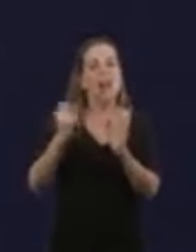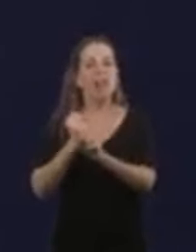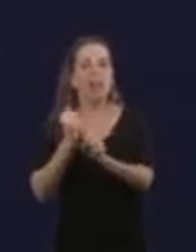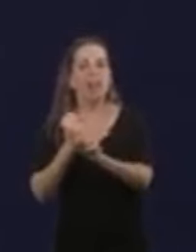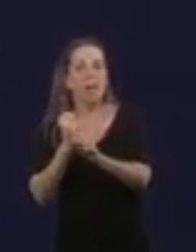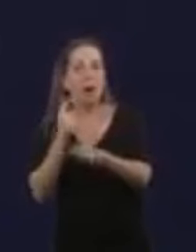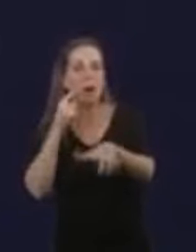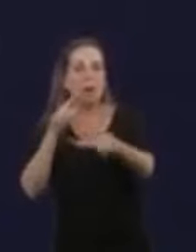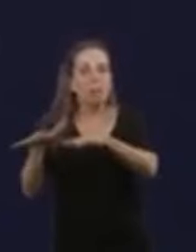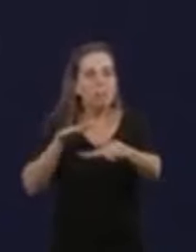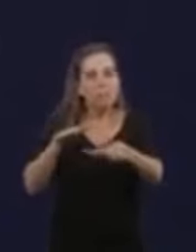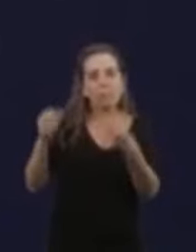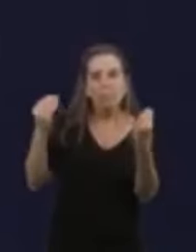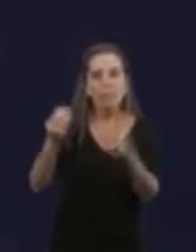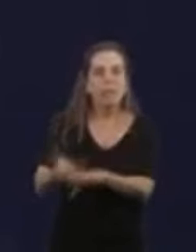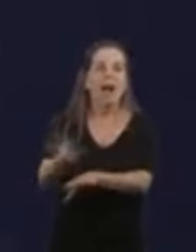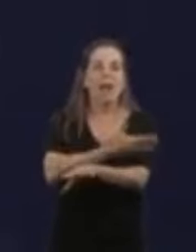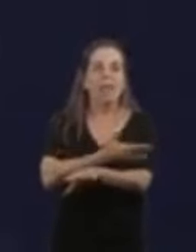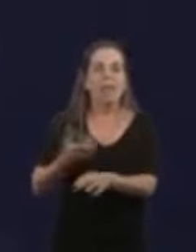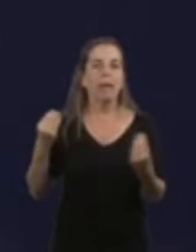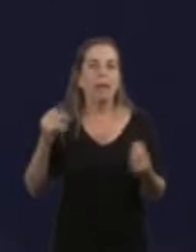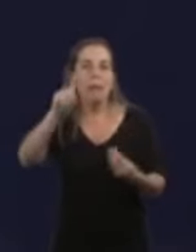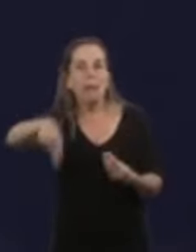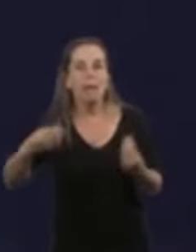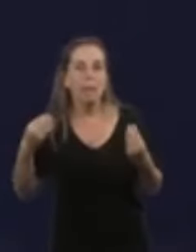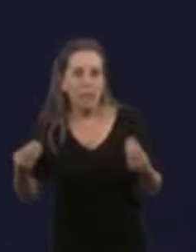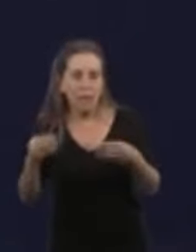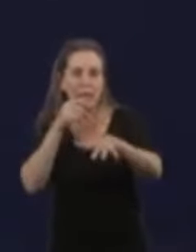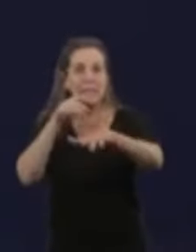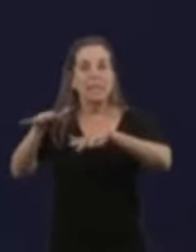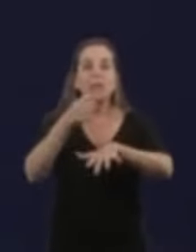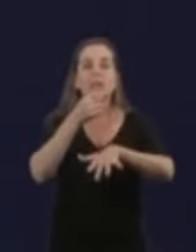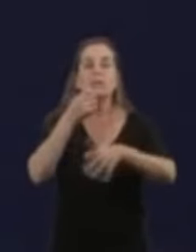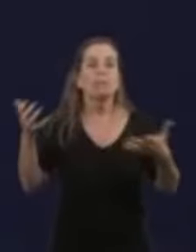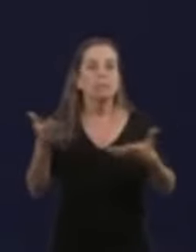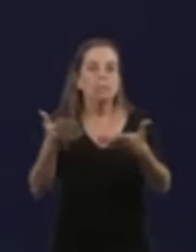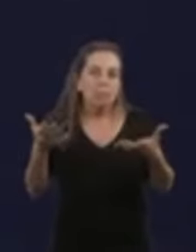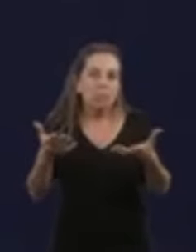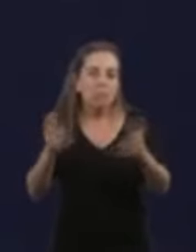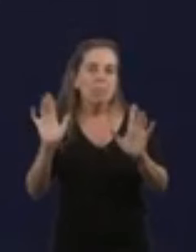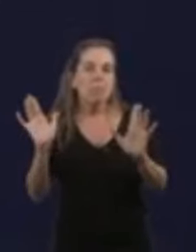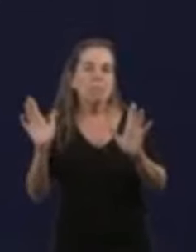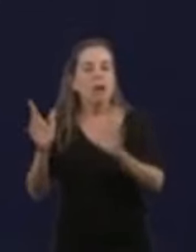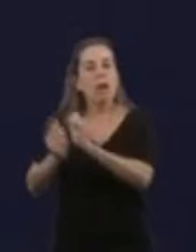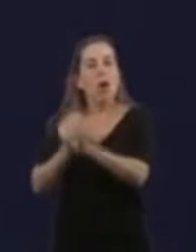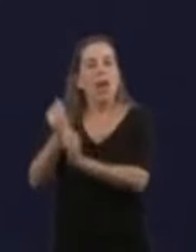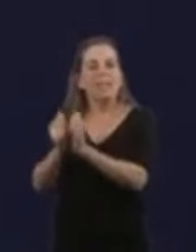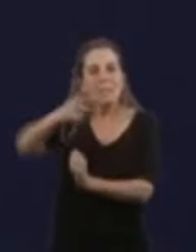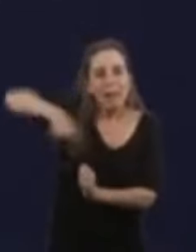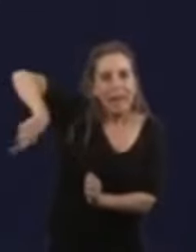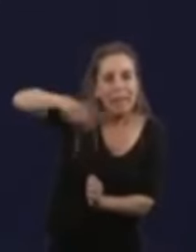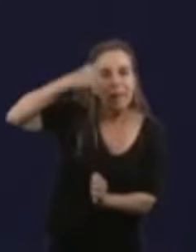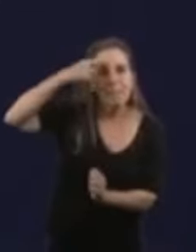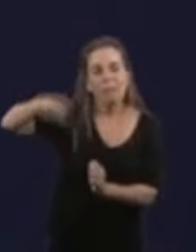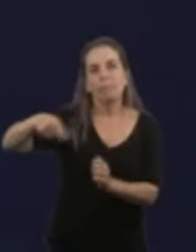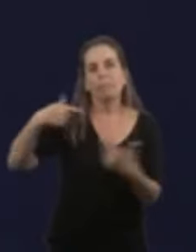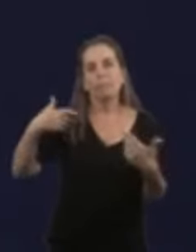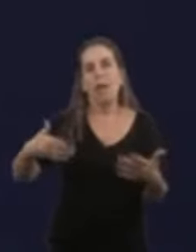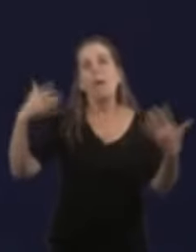manera con mucha previsión que se va a hacer o que se está haciendo para junto con las Industrias pasar un verano